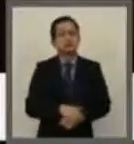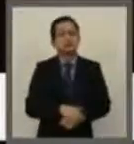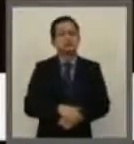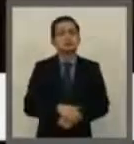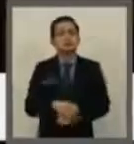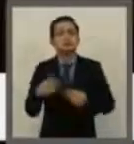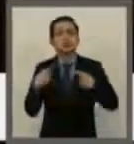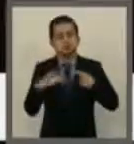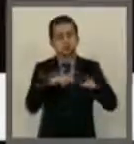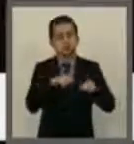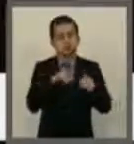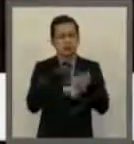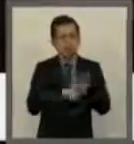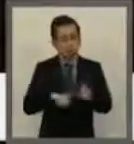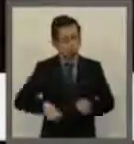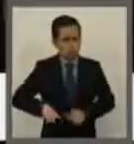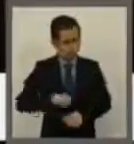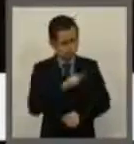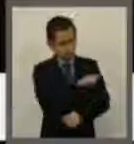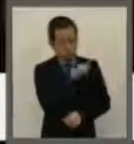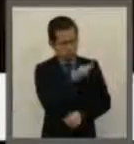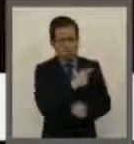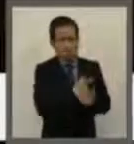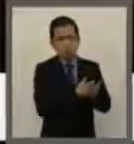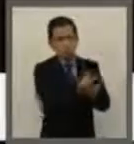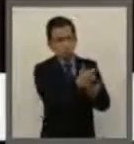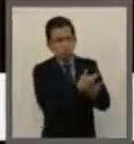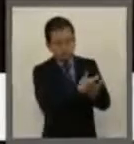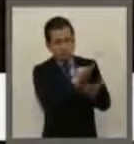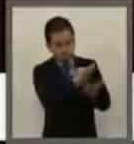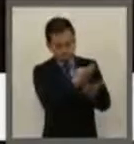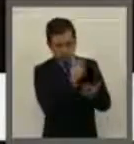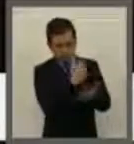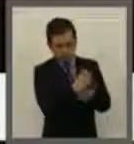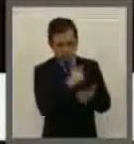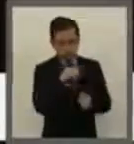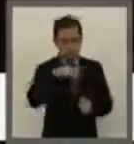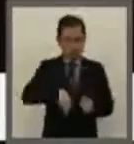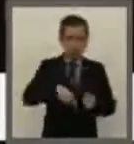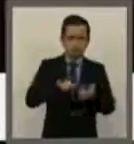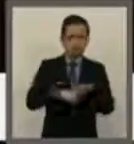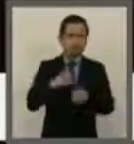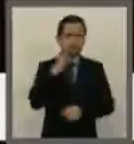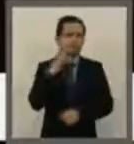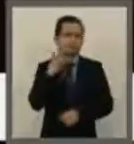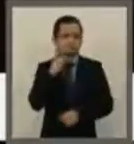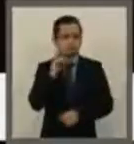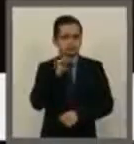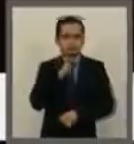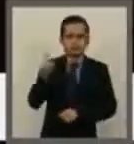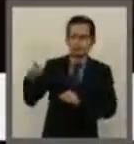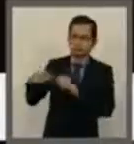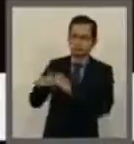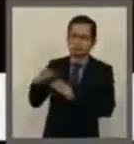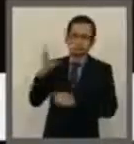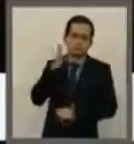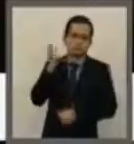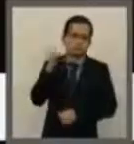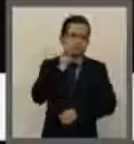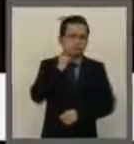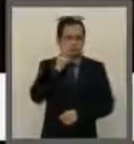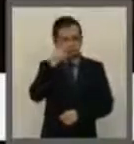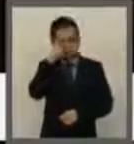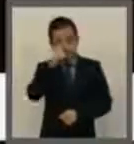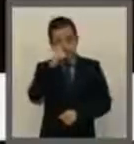los servidores públicos de mando en esta Cámara y en el Senado de la República, para que se respeten